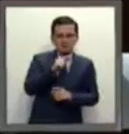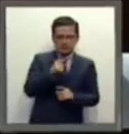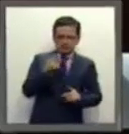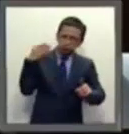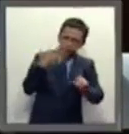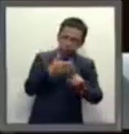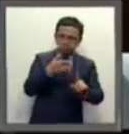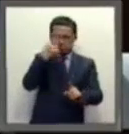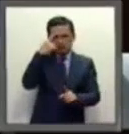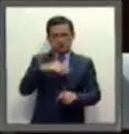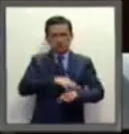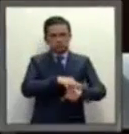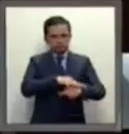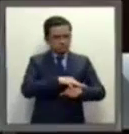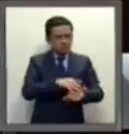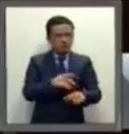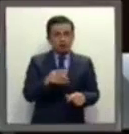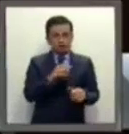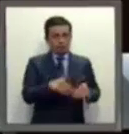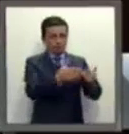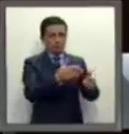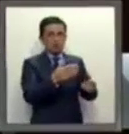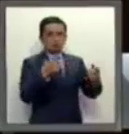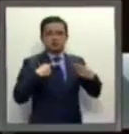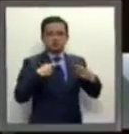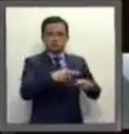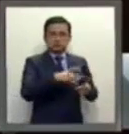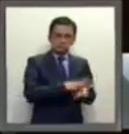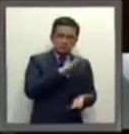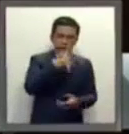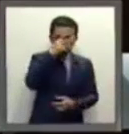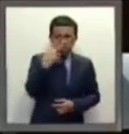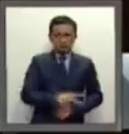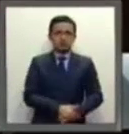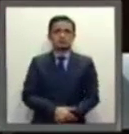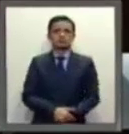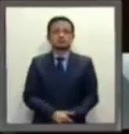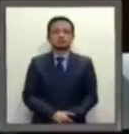apegada a la realidad de la mayoría de los mexicanos.